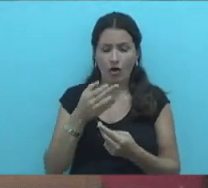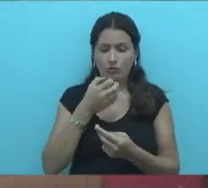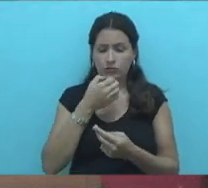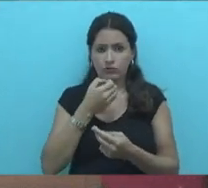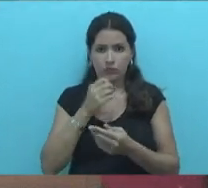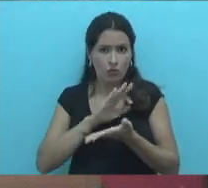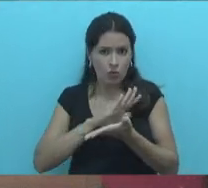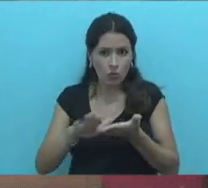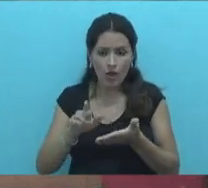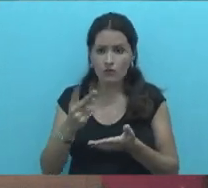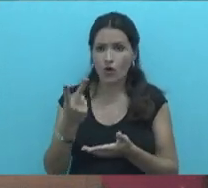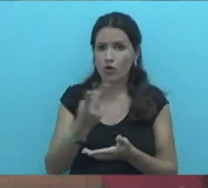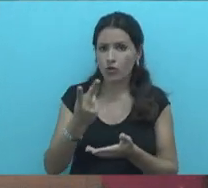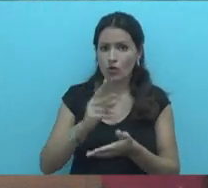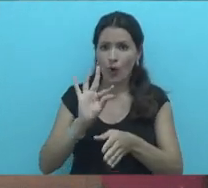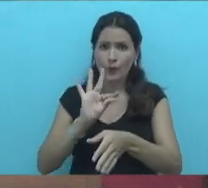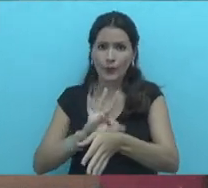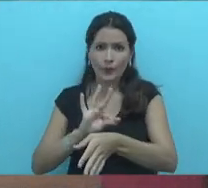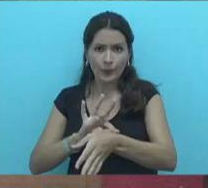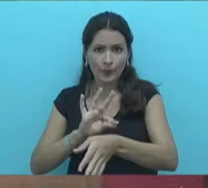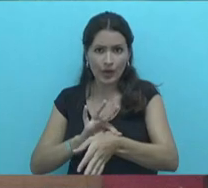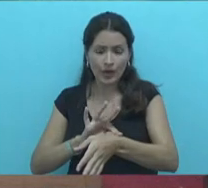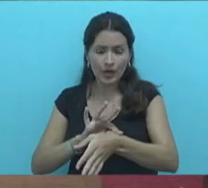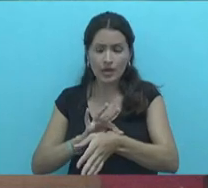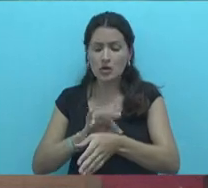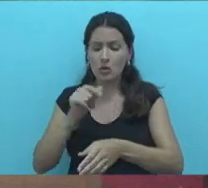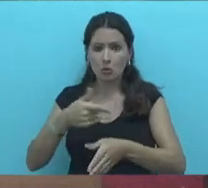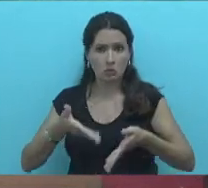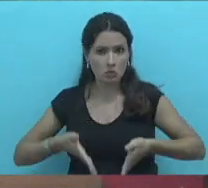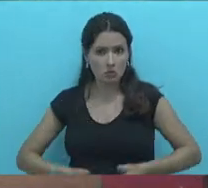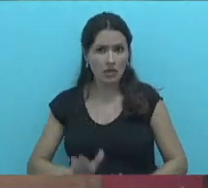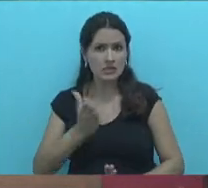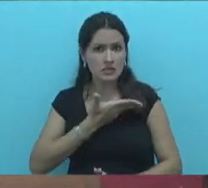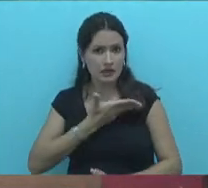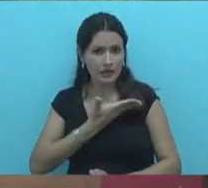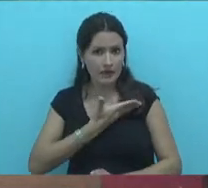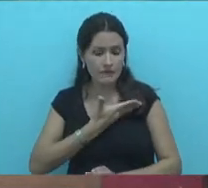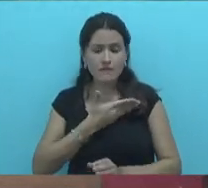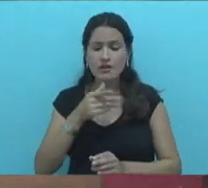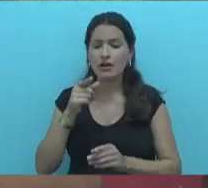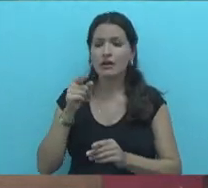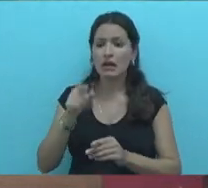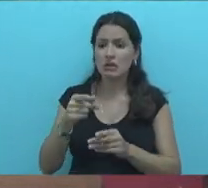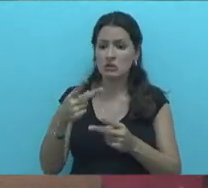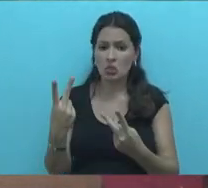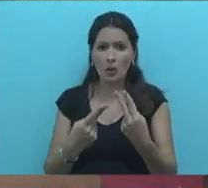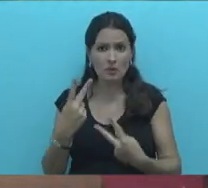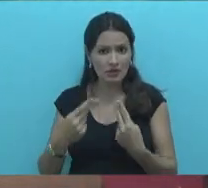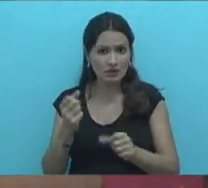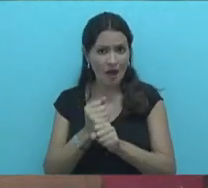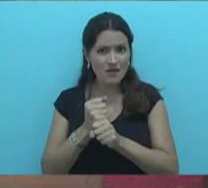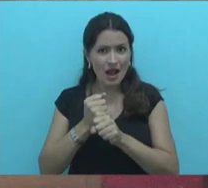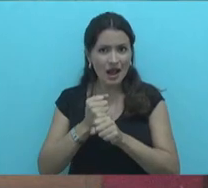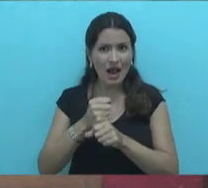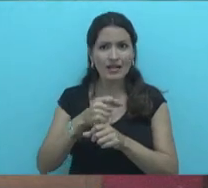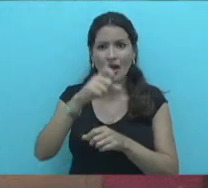Los dos son hijos de Santa Fe, particularmente uno de los profesionales nacido